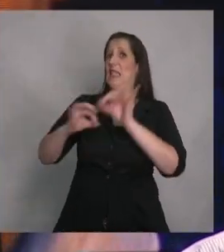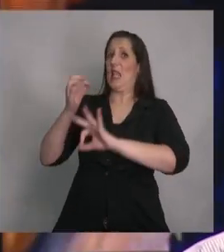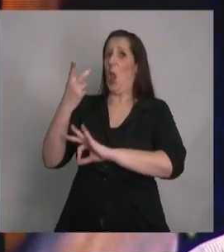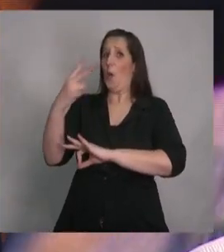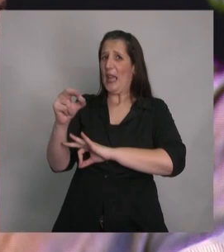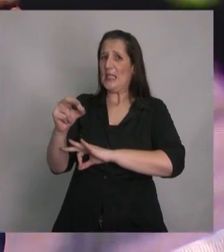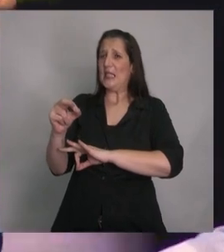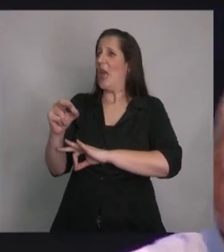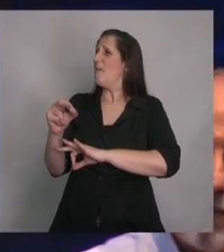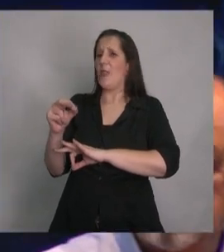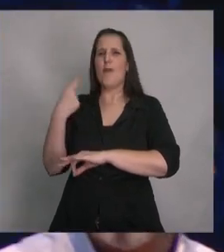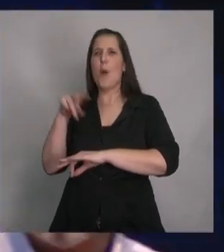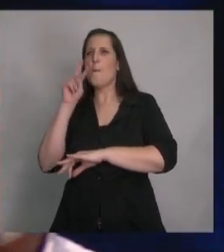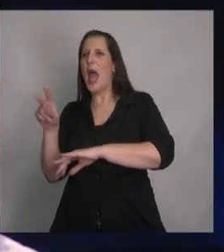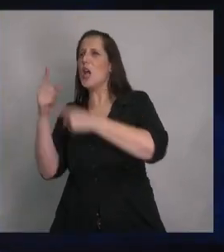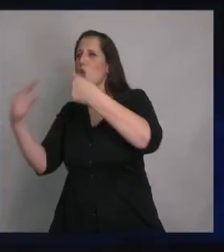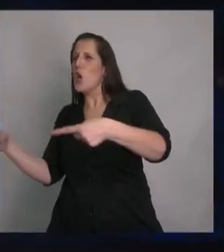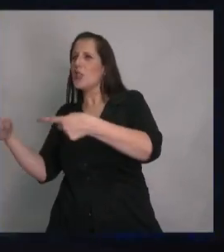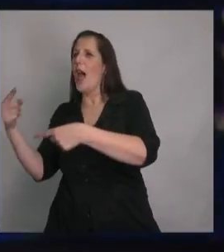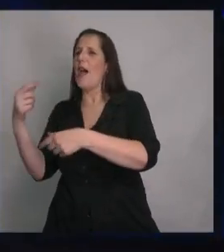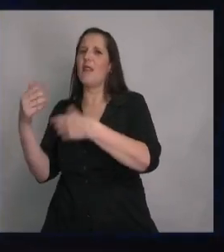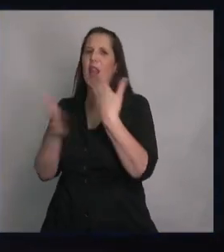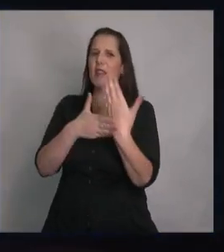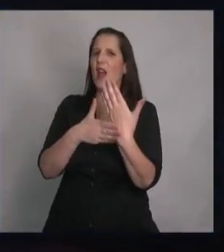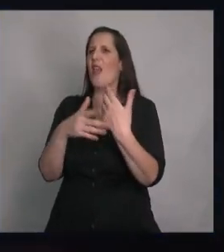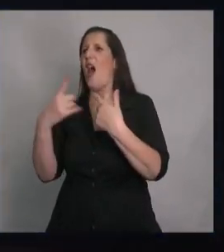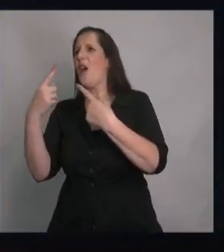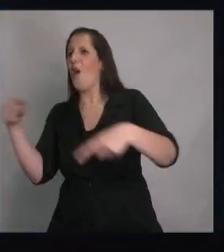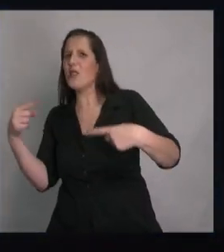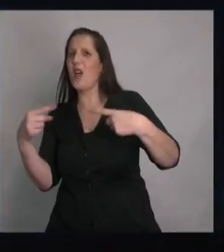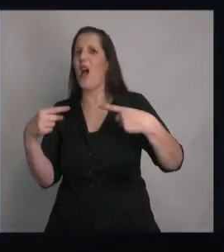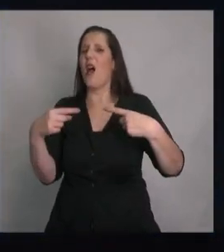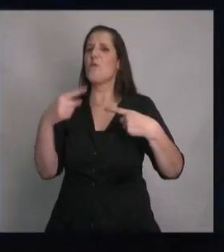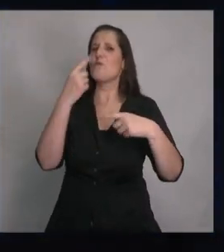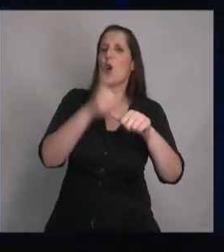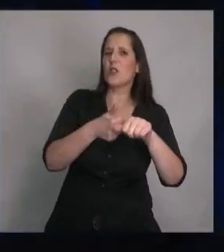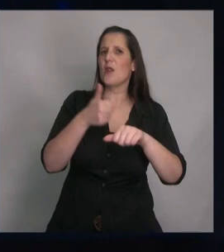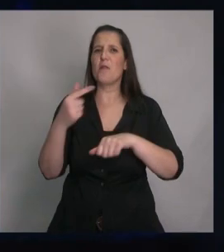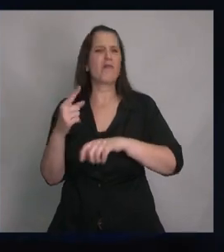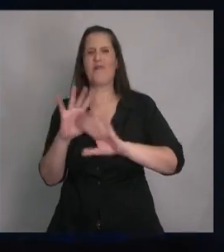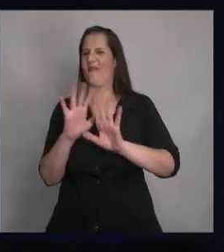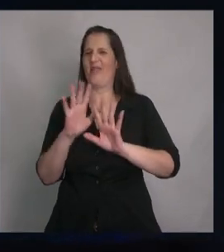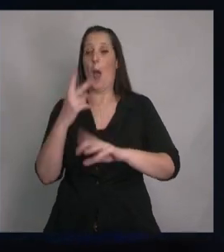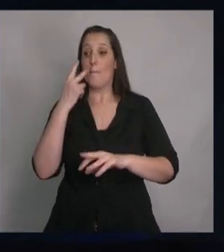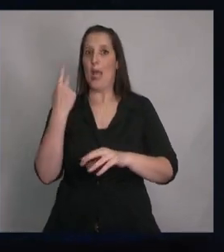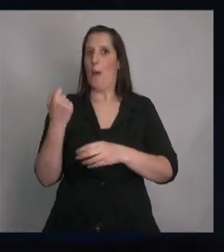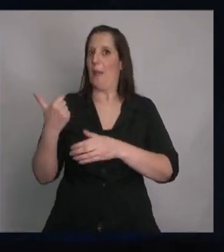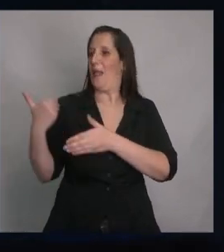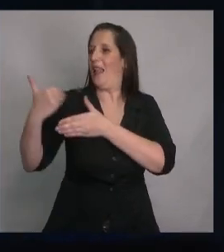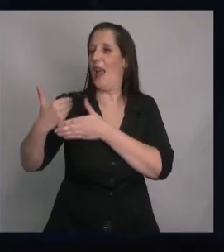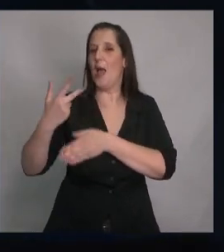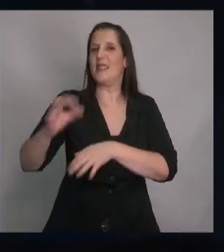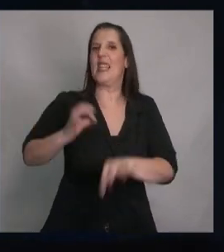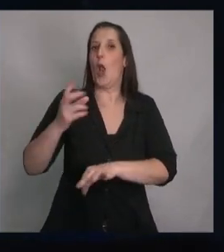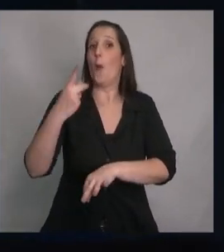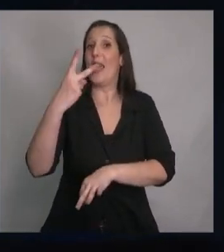antiestética de la izquierda del siglo XX sino mirando este siglo el siglo XXI que puede ser el siglo de la vida